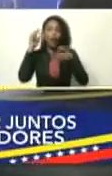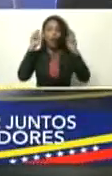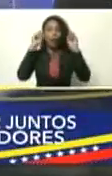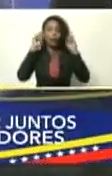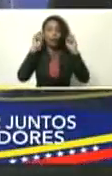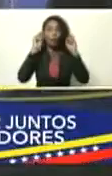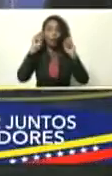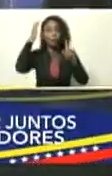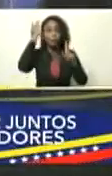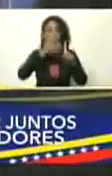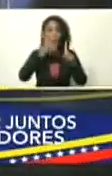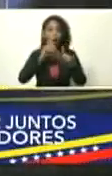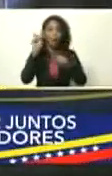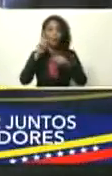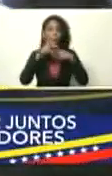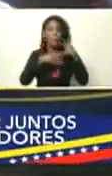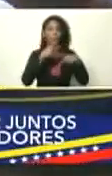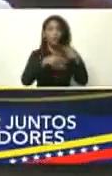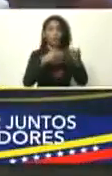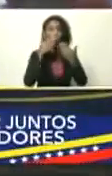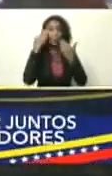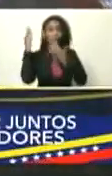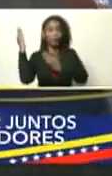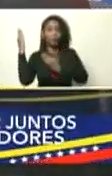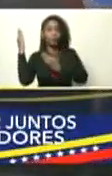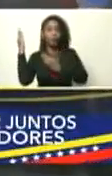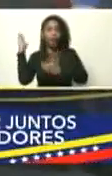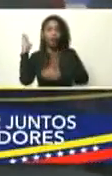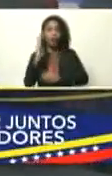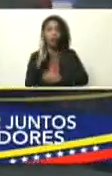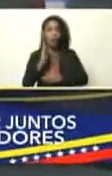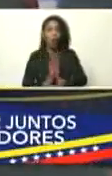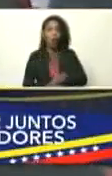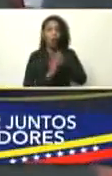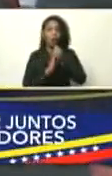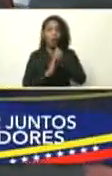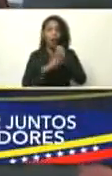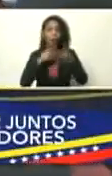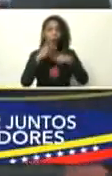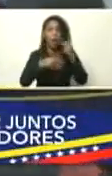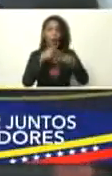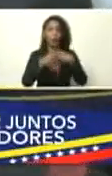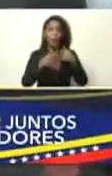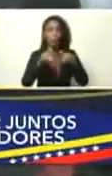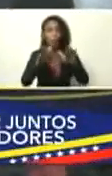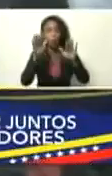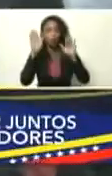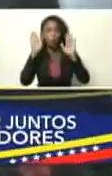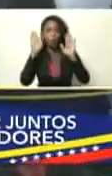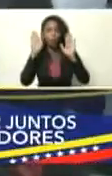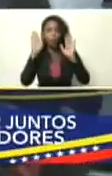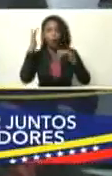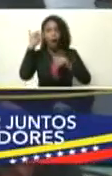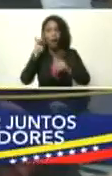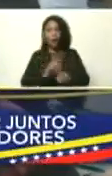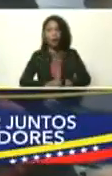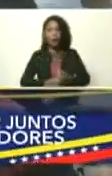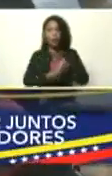están en ese proceso que usted así ha venido direccionando a través de las políticas que, por supuesto, dirige